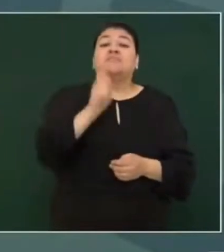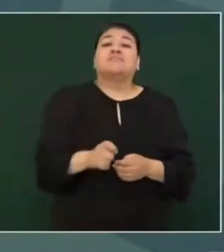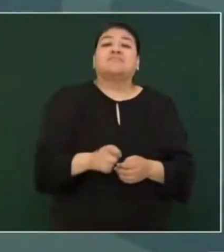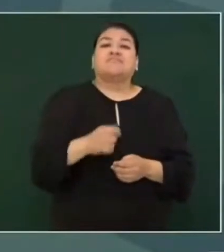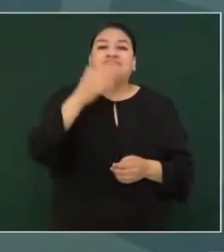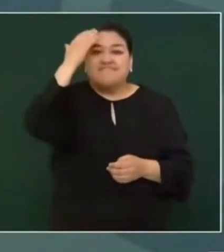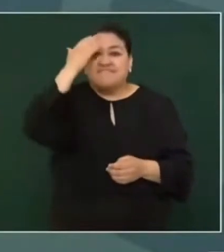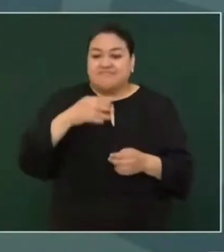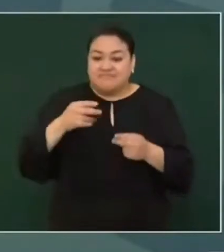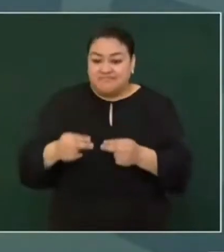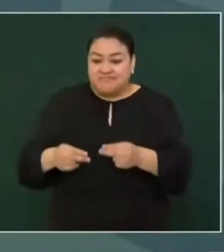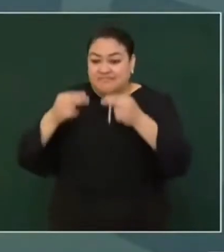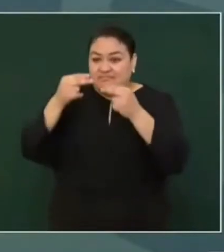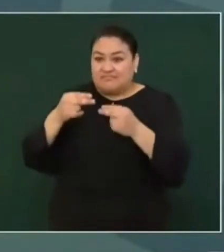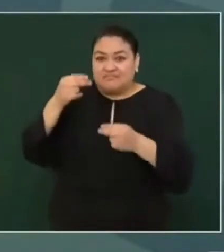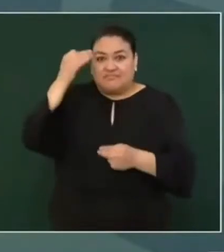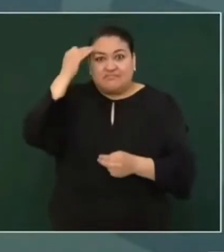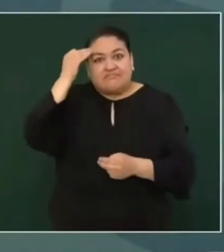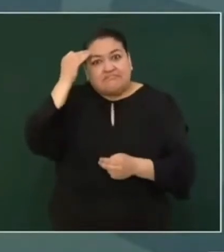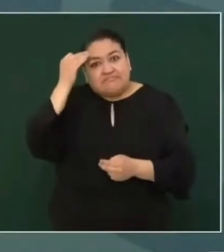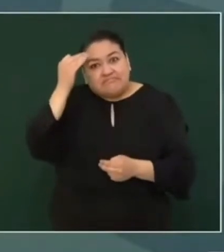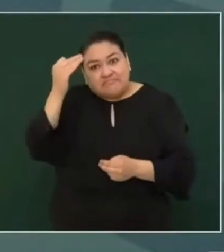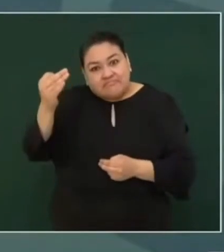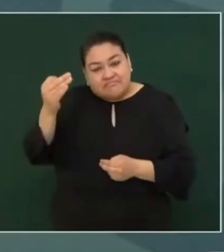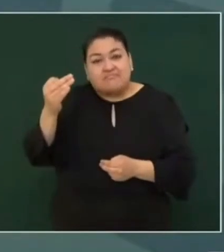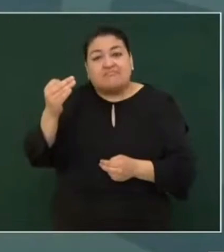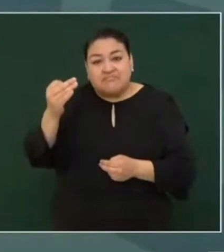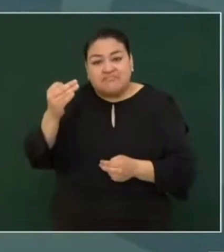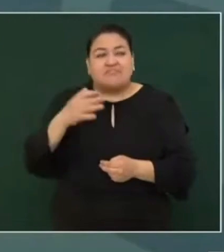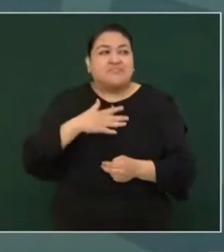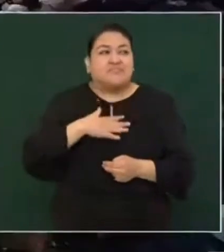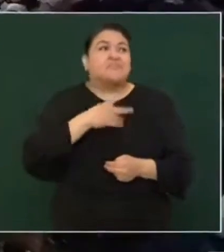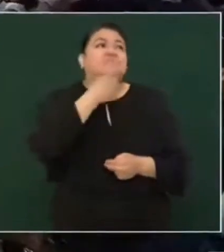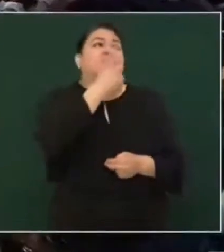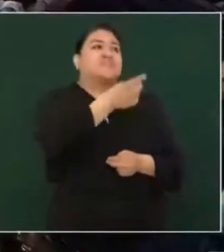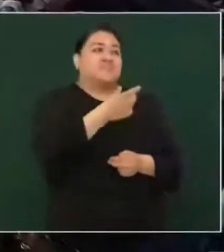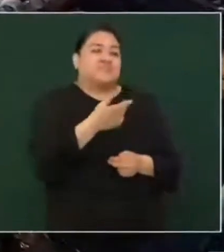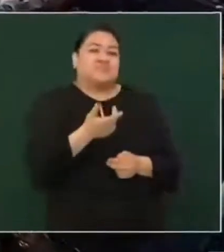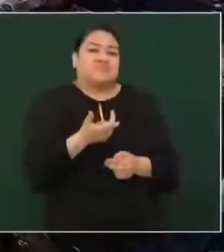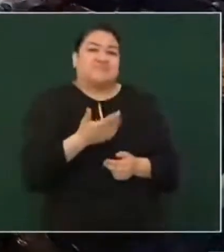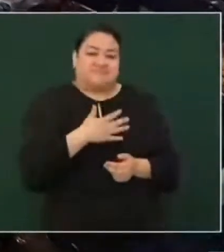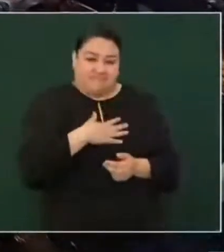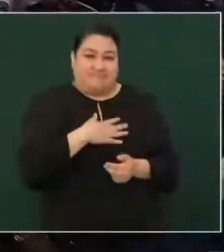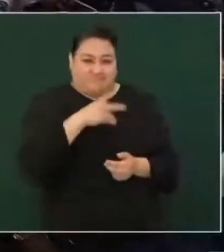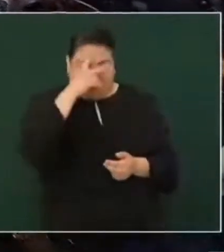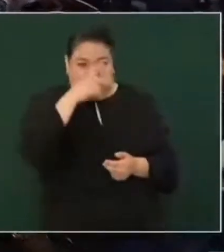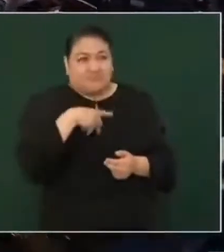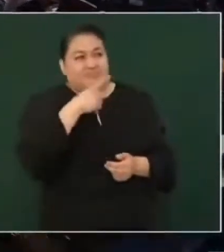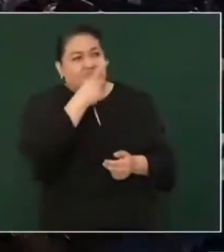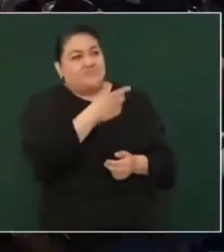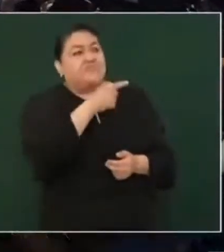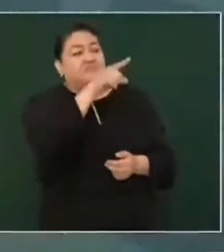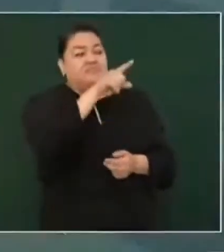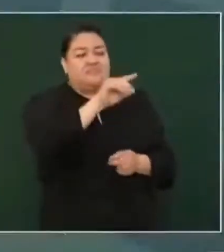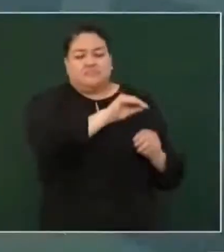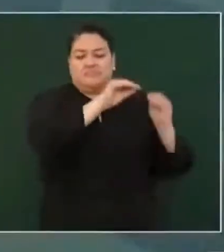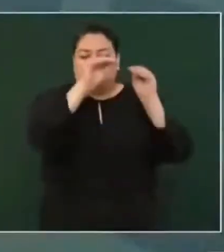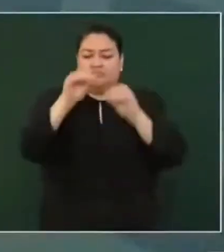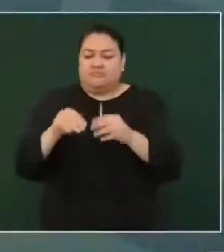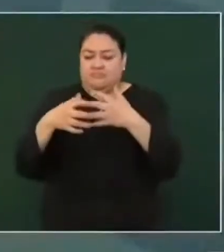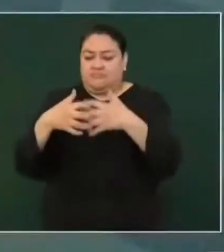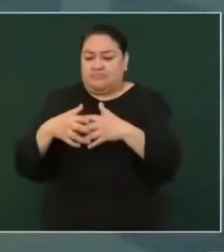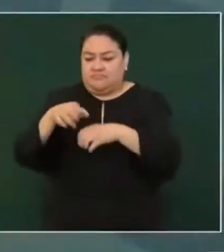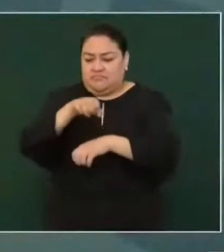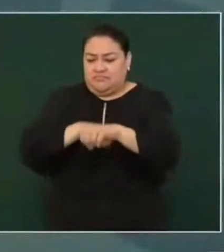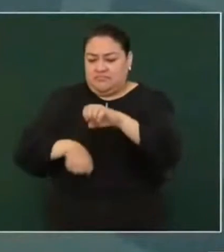lleva tiempo. Y nosotros les decimos, ya para cuando esas empresas empiecen